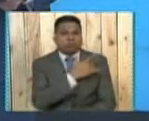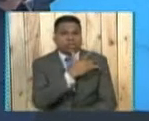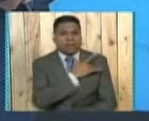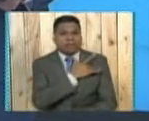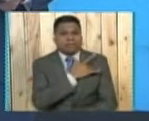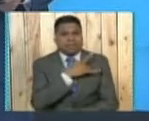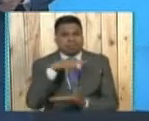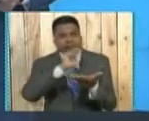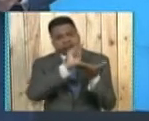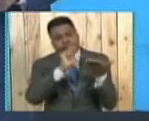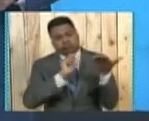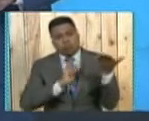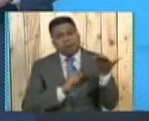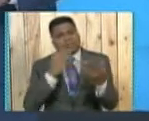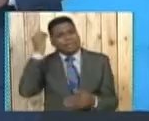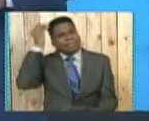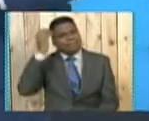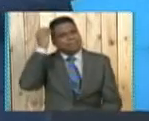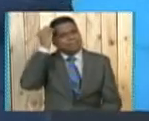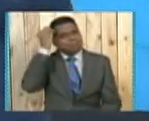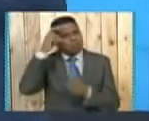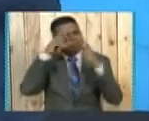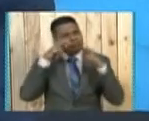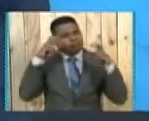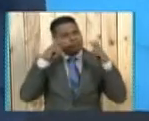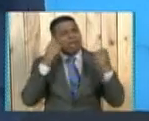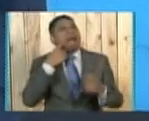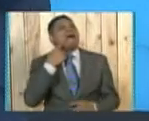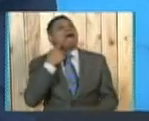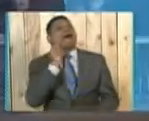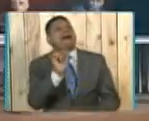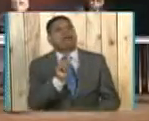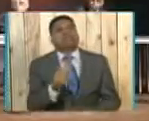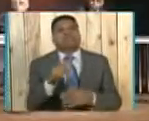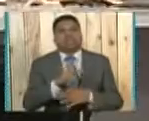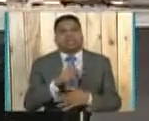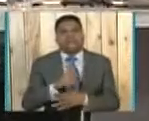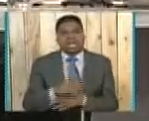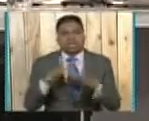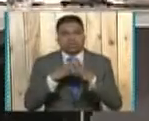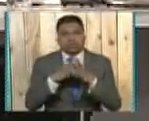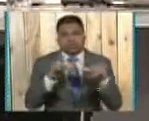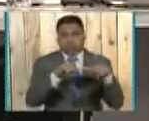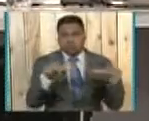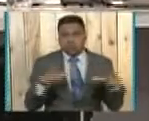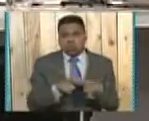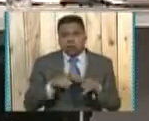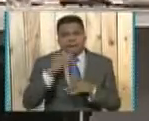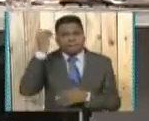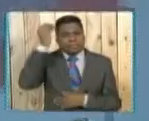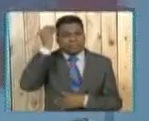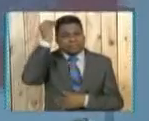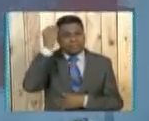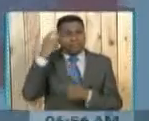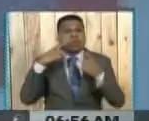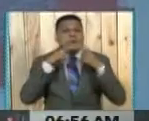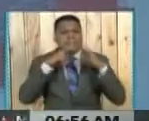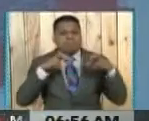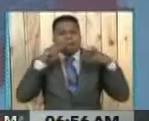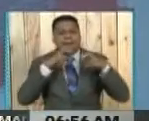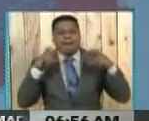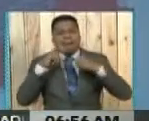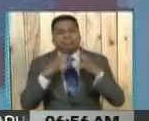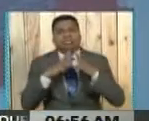Pensamiento Crítico Descolonial. Este espacio de formación ecosocialista y pensamiento crítico se activa con el